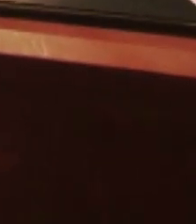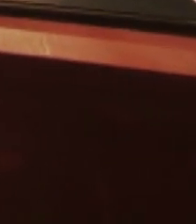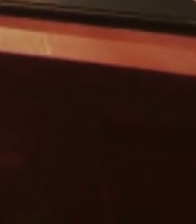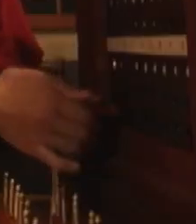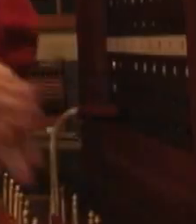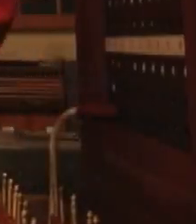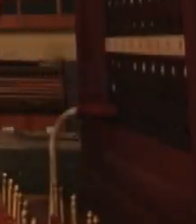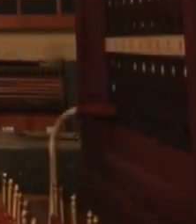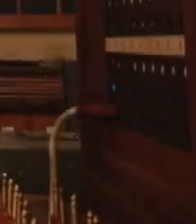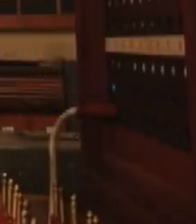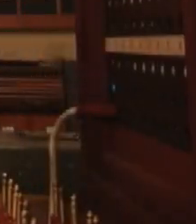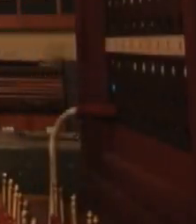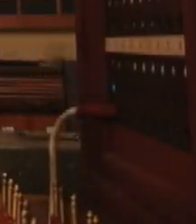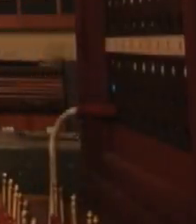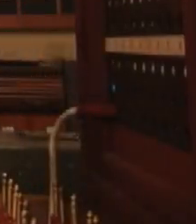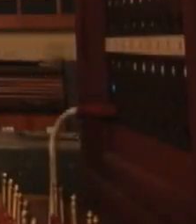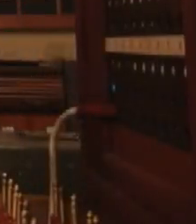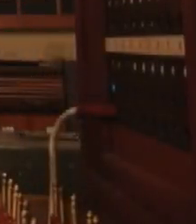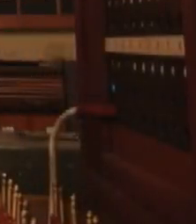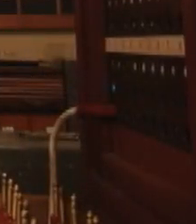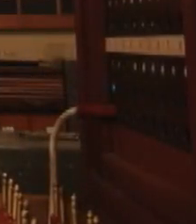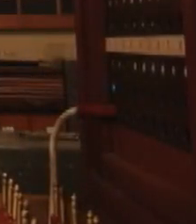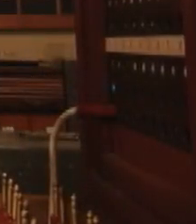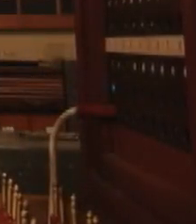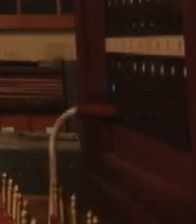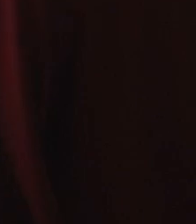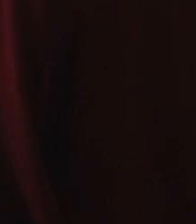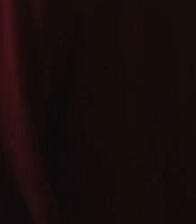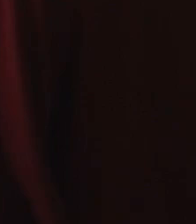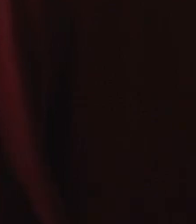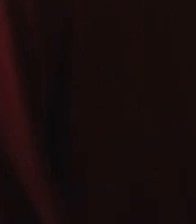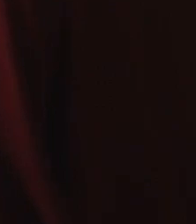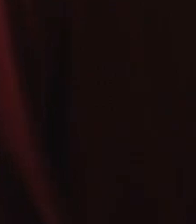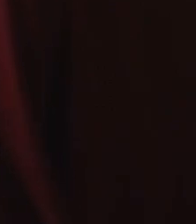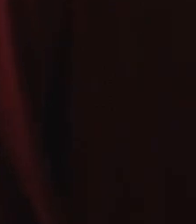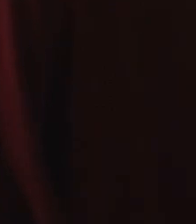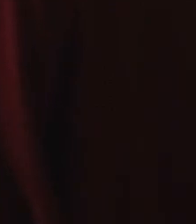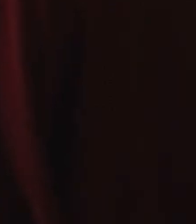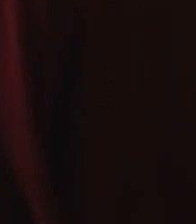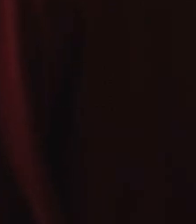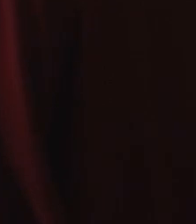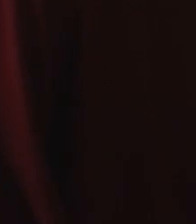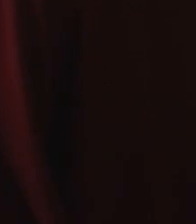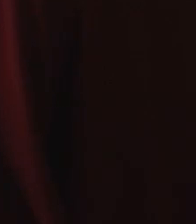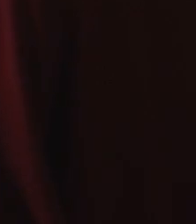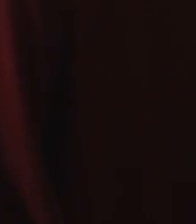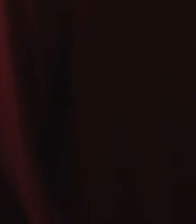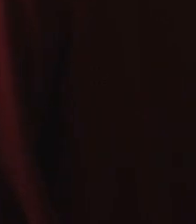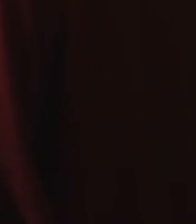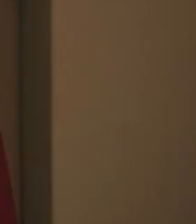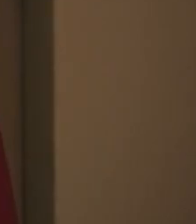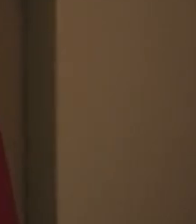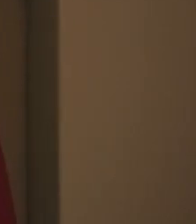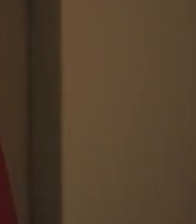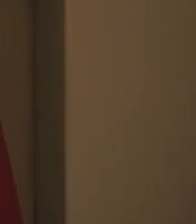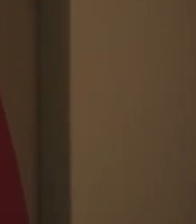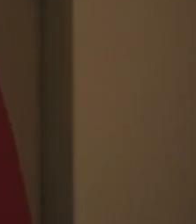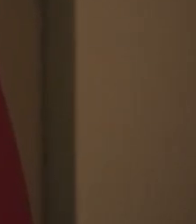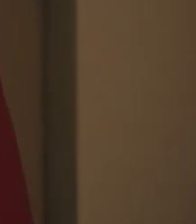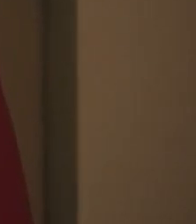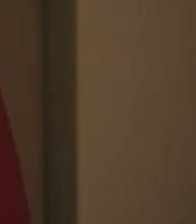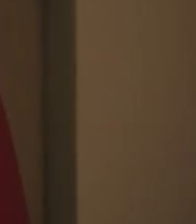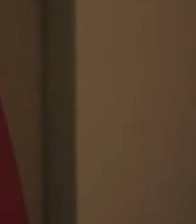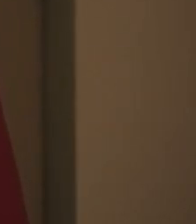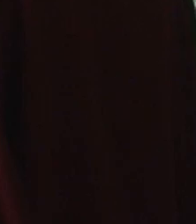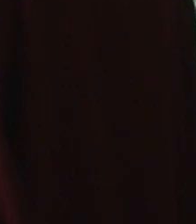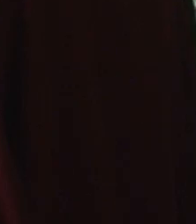Contesta rápido. ¡Otelo, Sakatoyo! ¿En qué le puedo ayudar? Sí, siempre es así. Las más bonitas van a la recepción. Uh-huh. Y